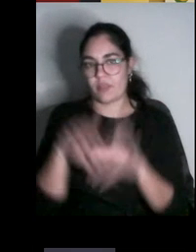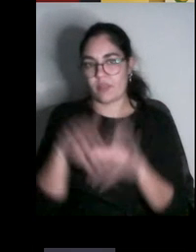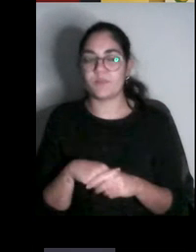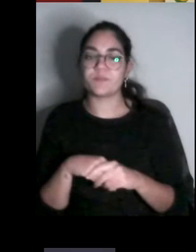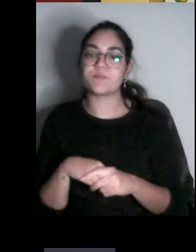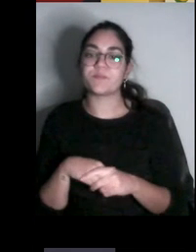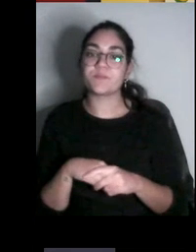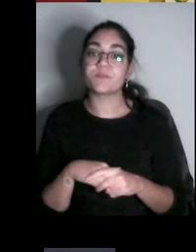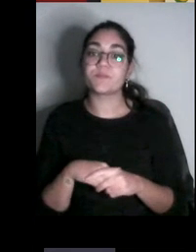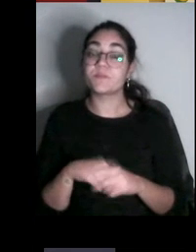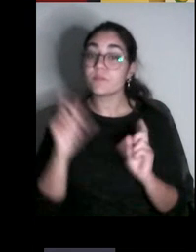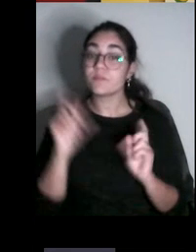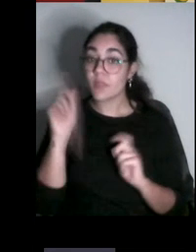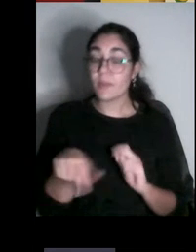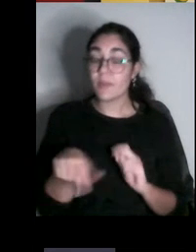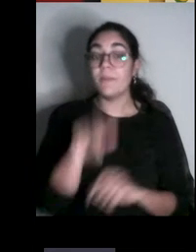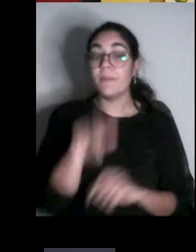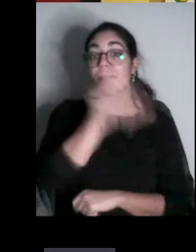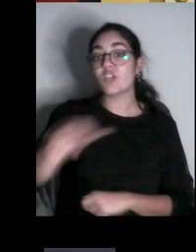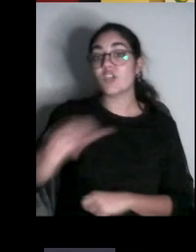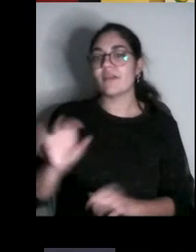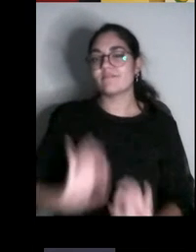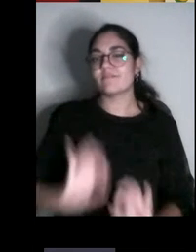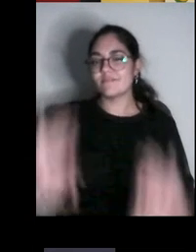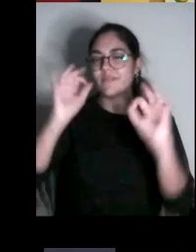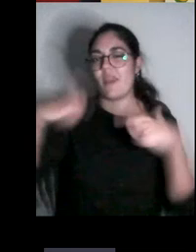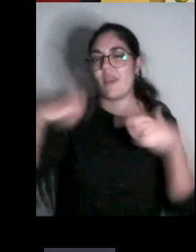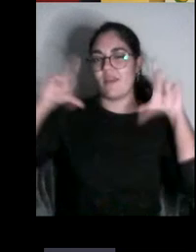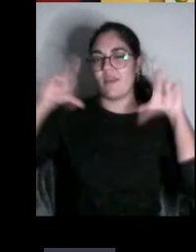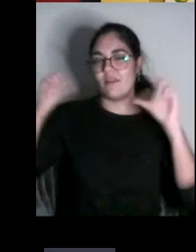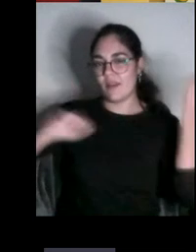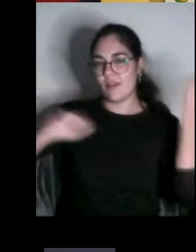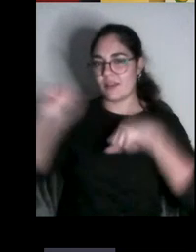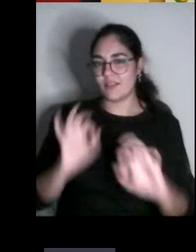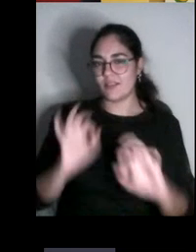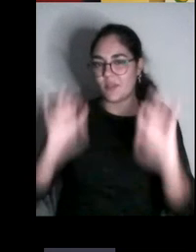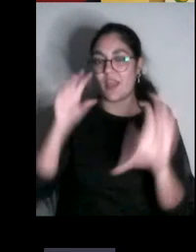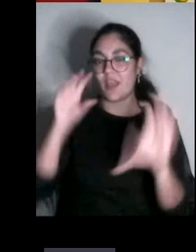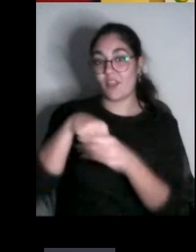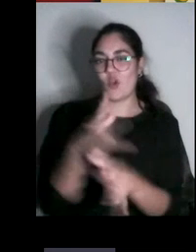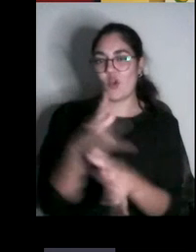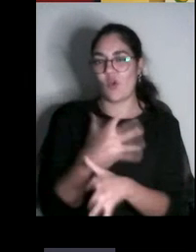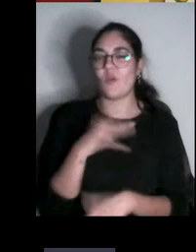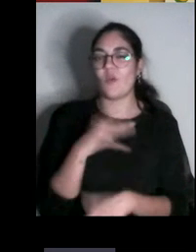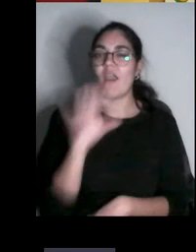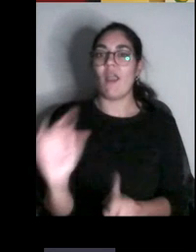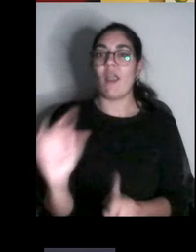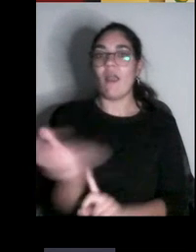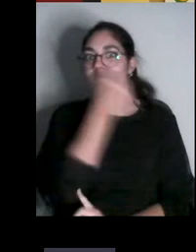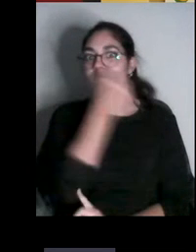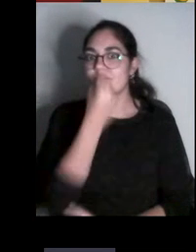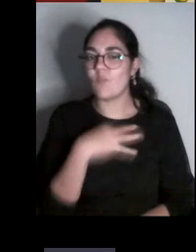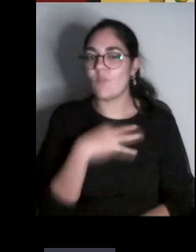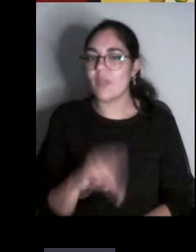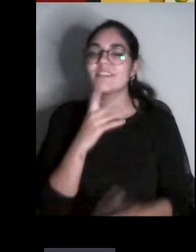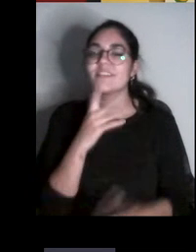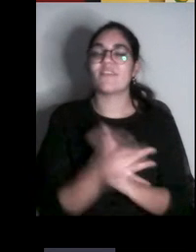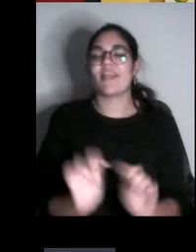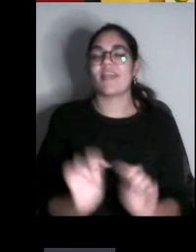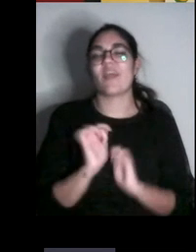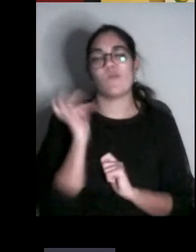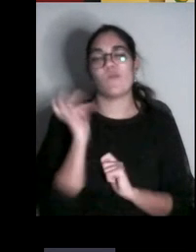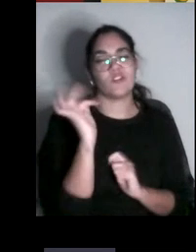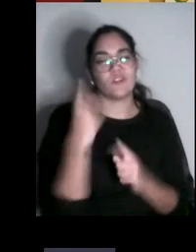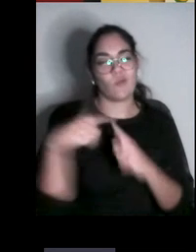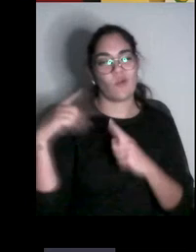los personajes especiales como se integraban en el juego hacen que adquieran unas ventajas y hemos hecho seis